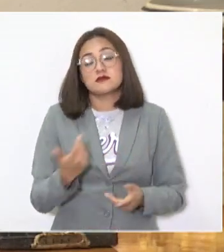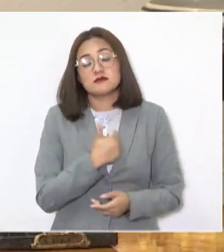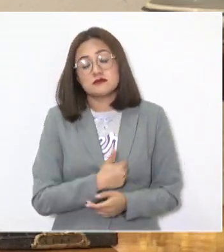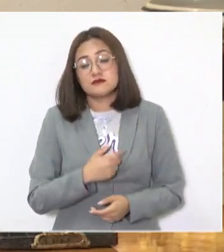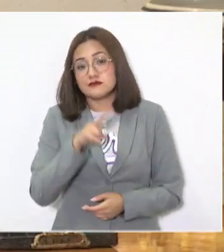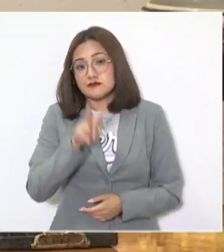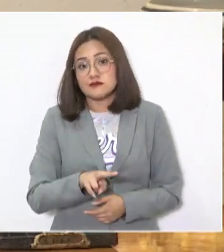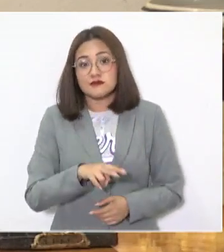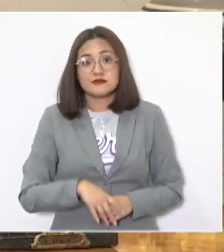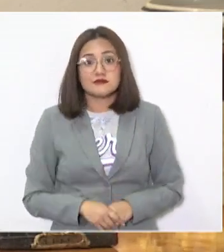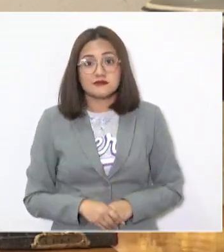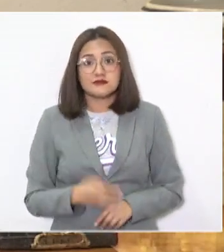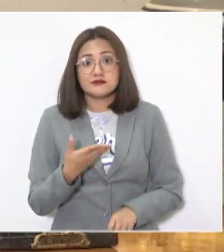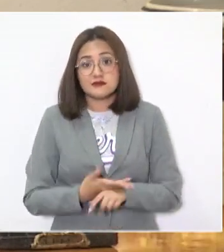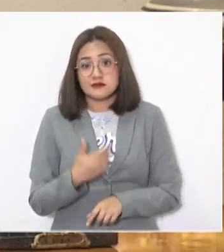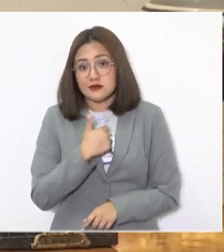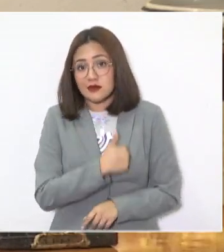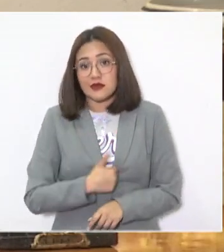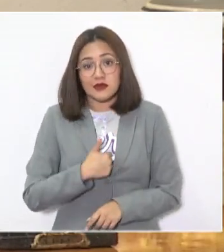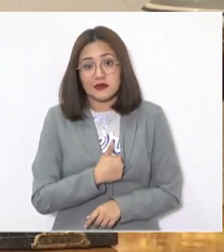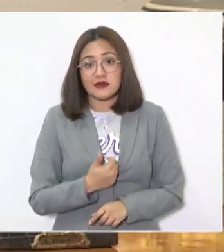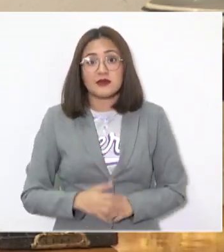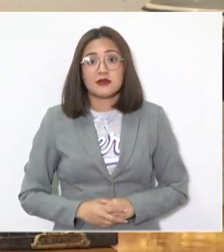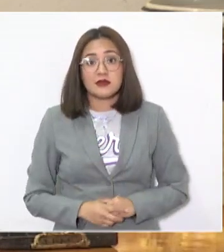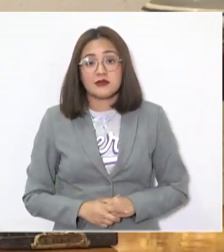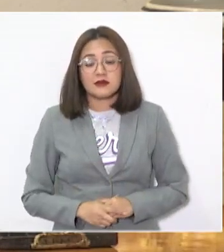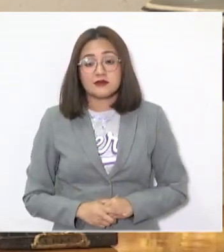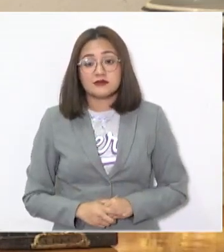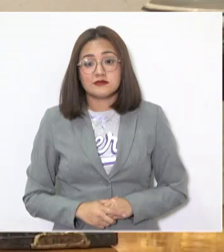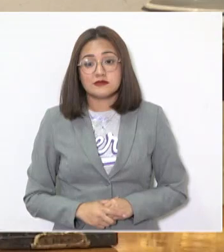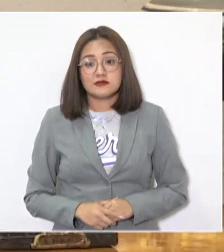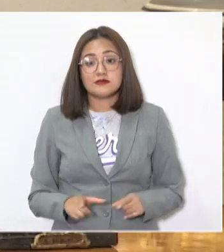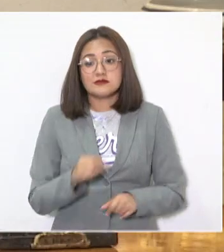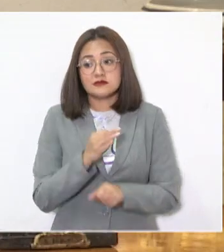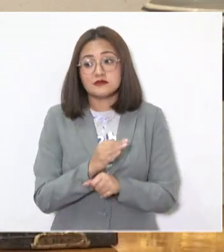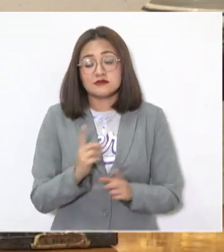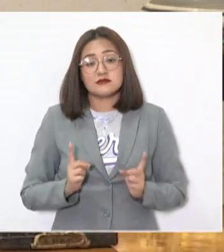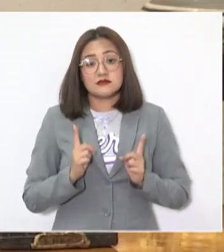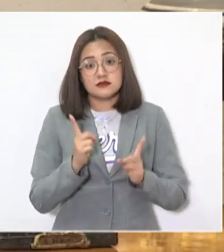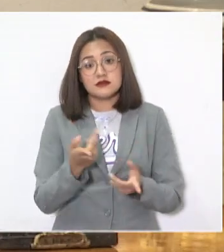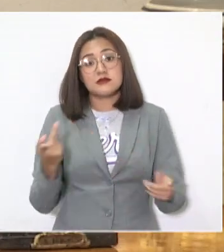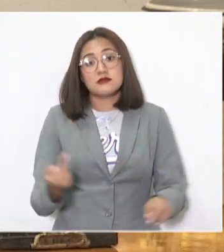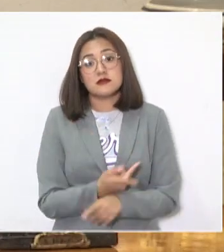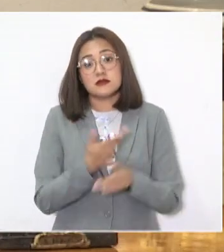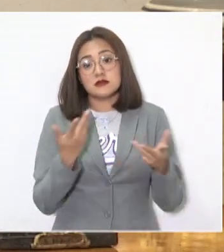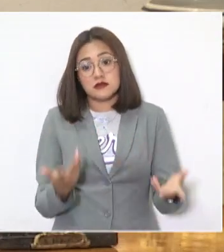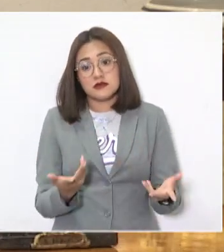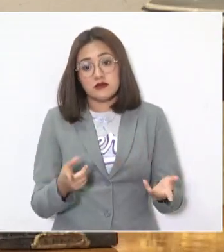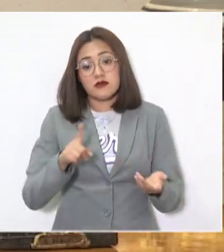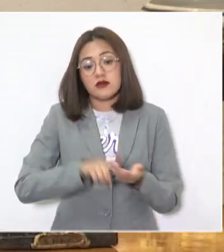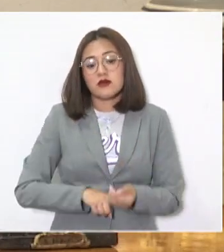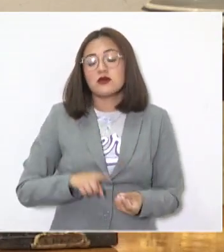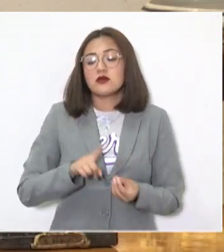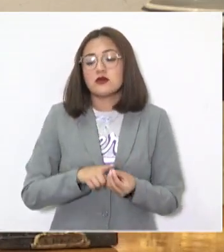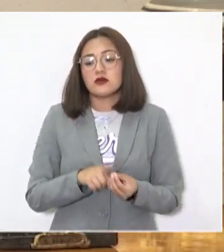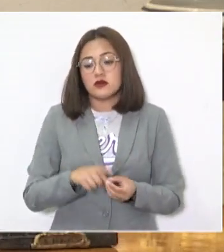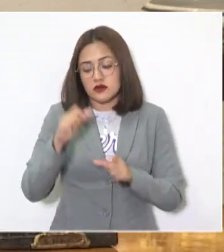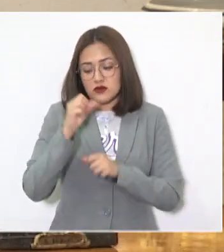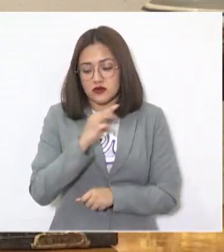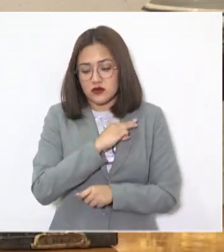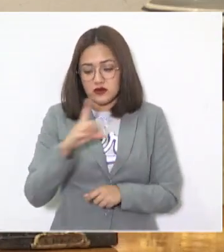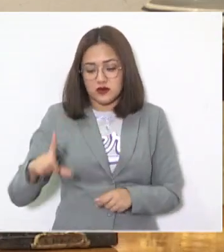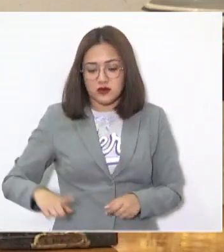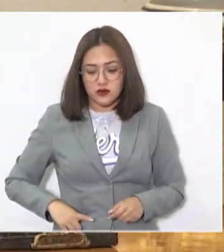lamentable. Muy, muy lamentable. Que se dé otra vez esa situación en donde las autoridades